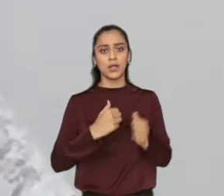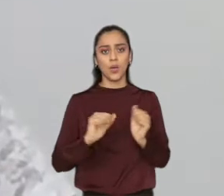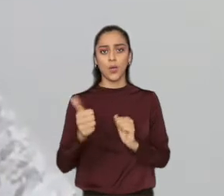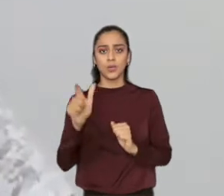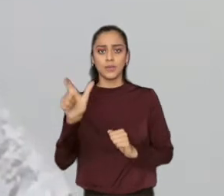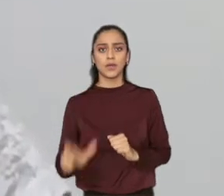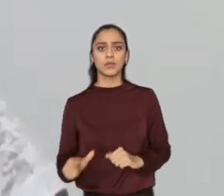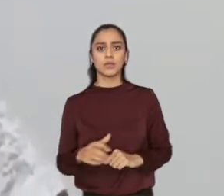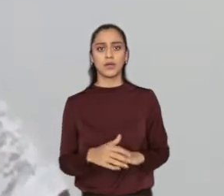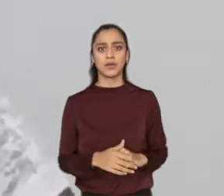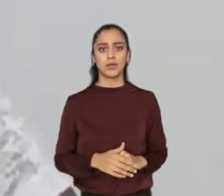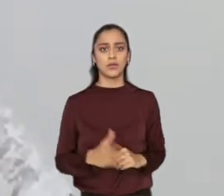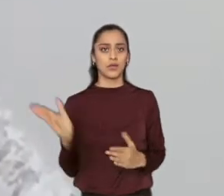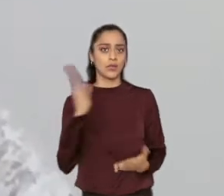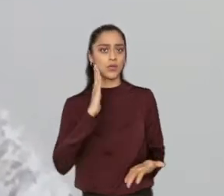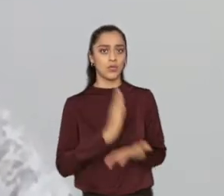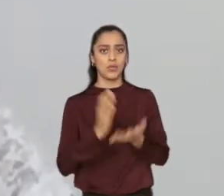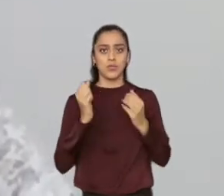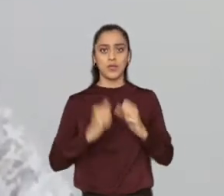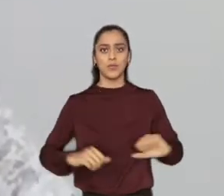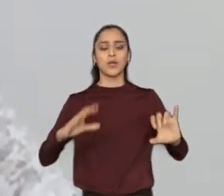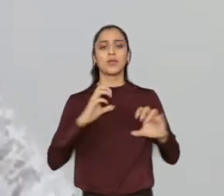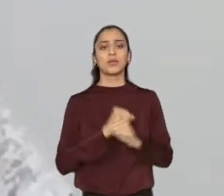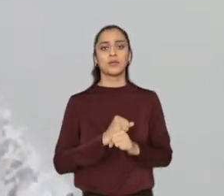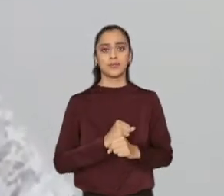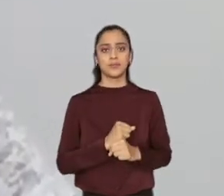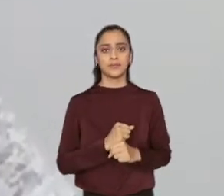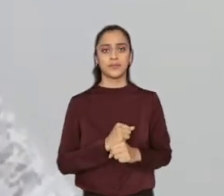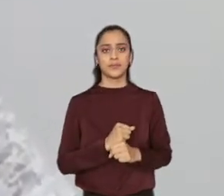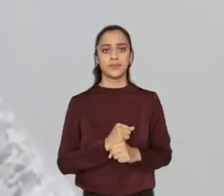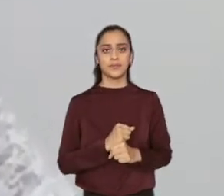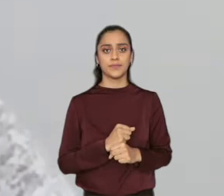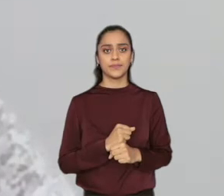otras personas. Nunca lo voy a poder hacer.